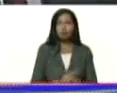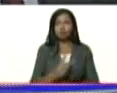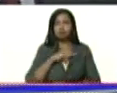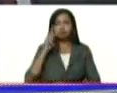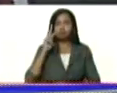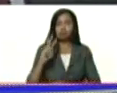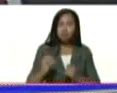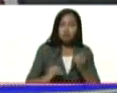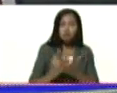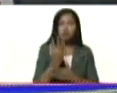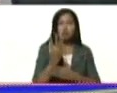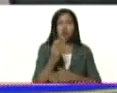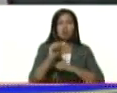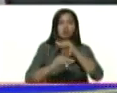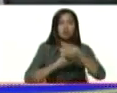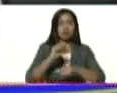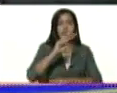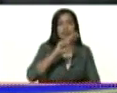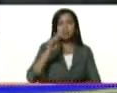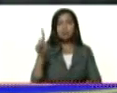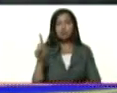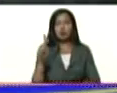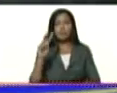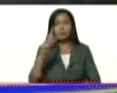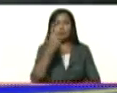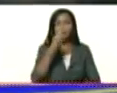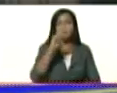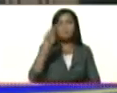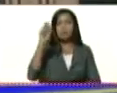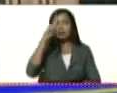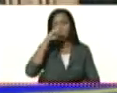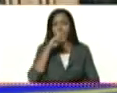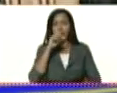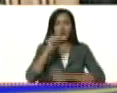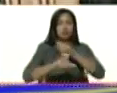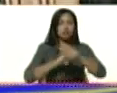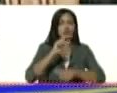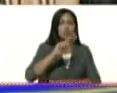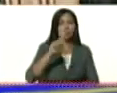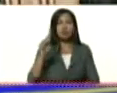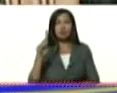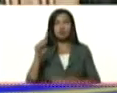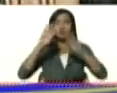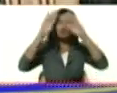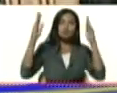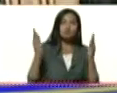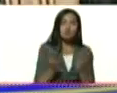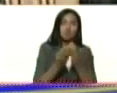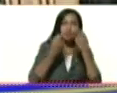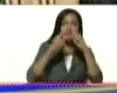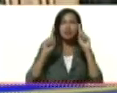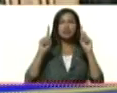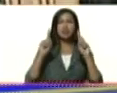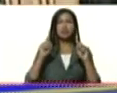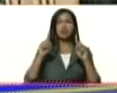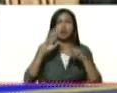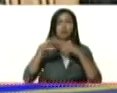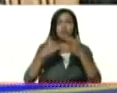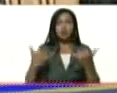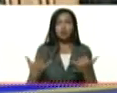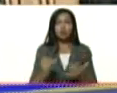visto surgir en este siglo XXI, en estos primeros 20 años del siglo XXI, un mundo multipolar que ya